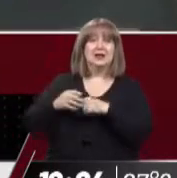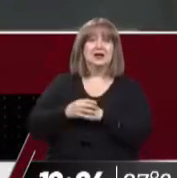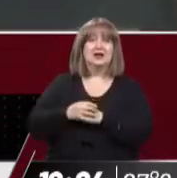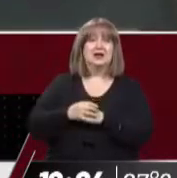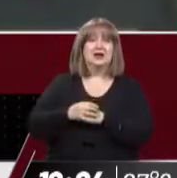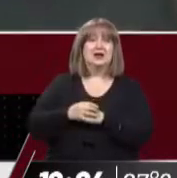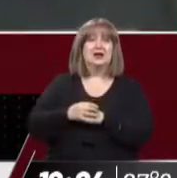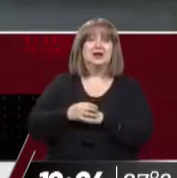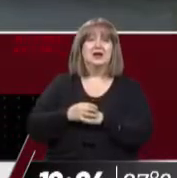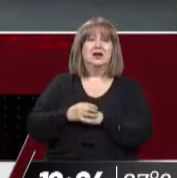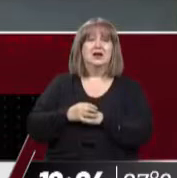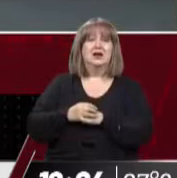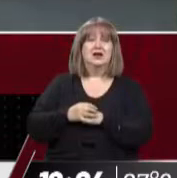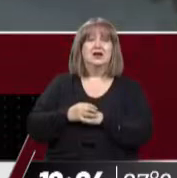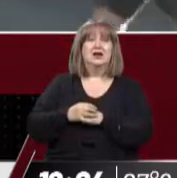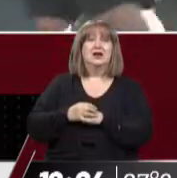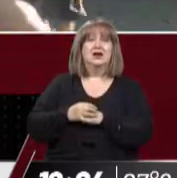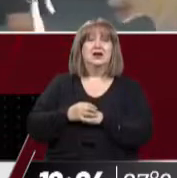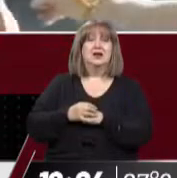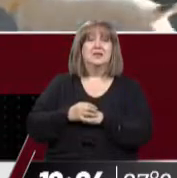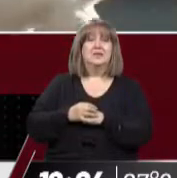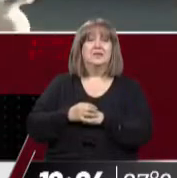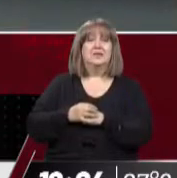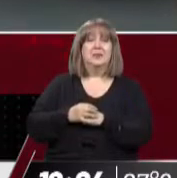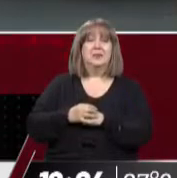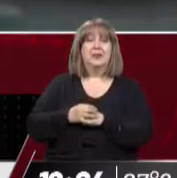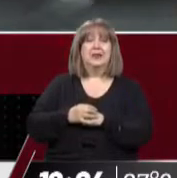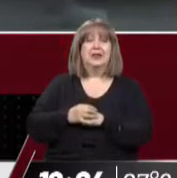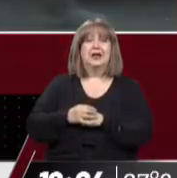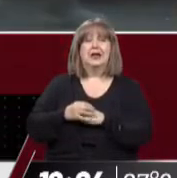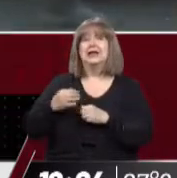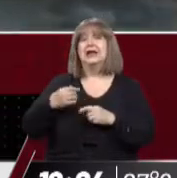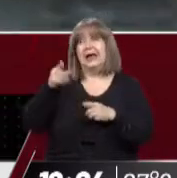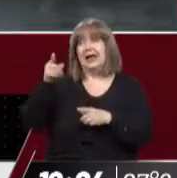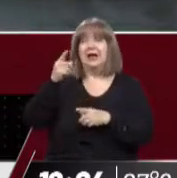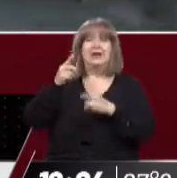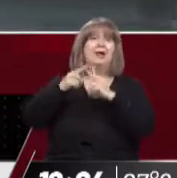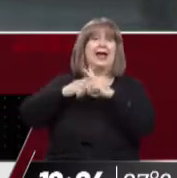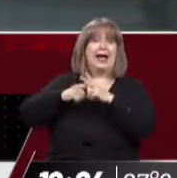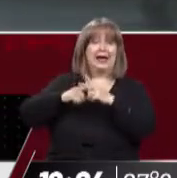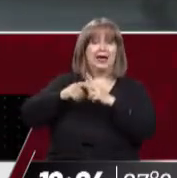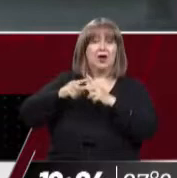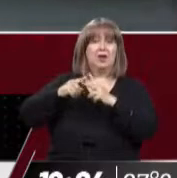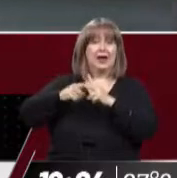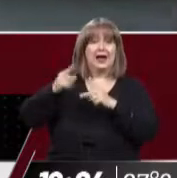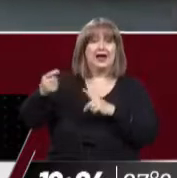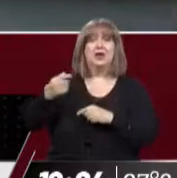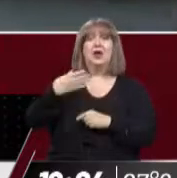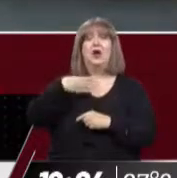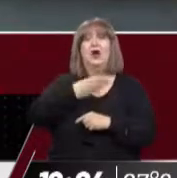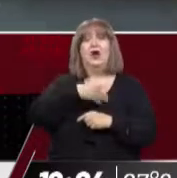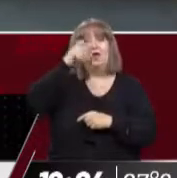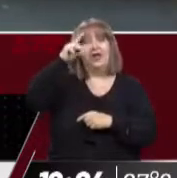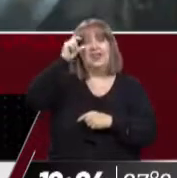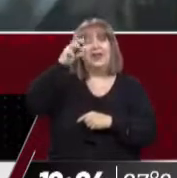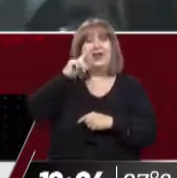Federico. no quiere. No, mira la pinta, dice. Bueno. No, ni yo ni le problema. Voy a contar algo. Federico es quien me arregla el auto. Somos amigos,